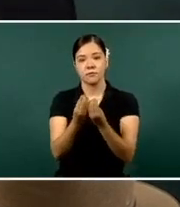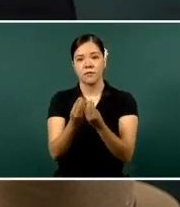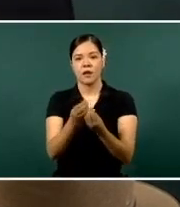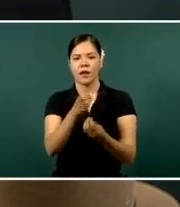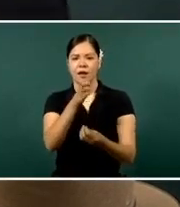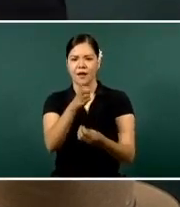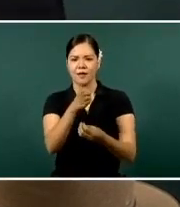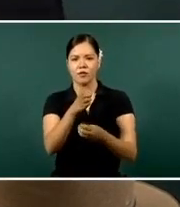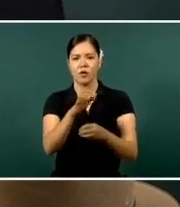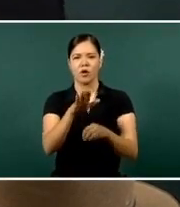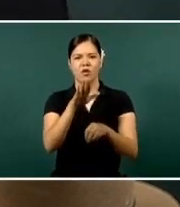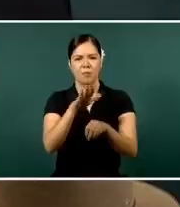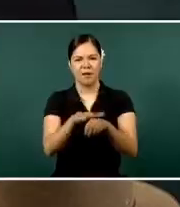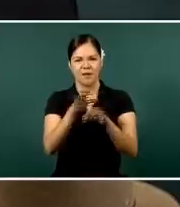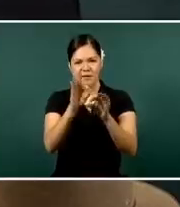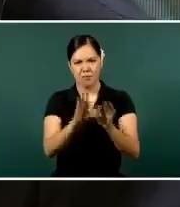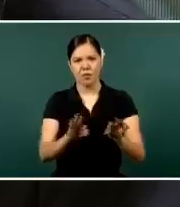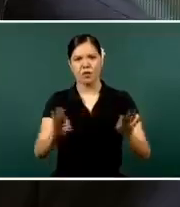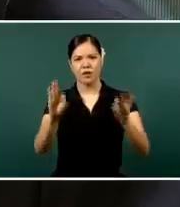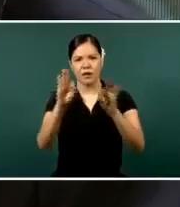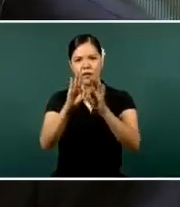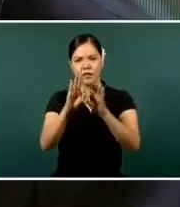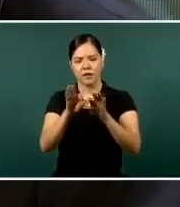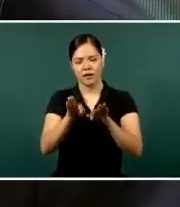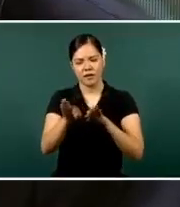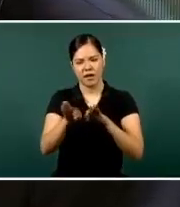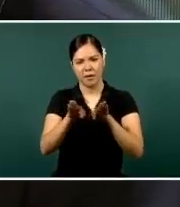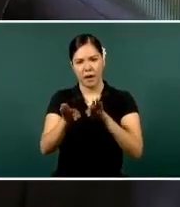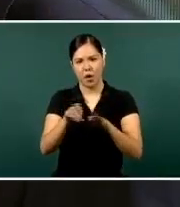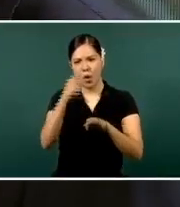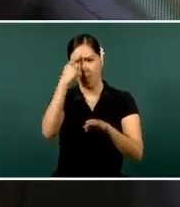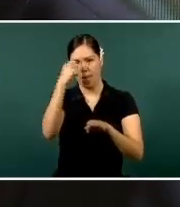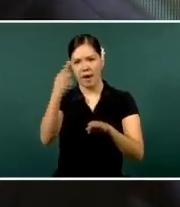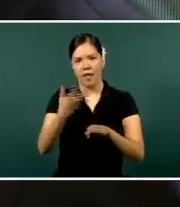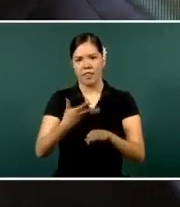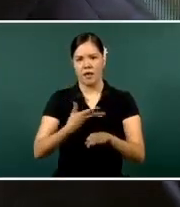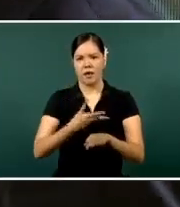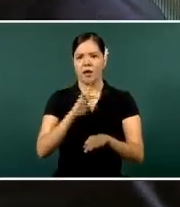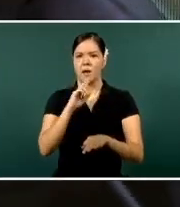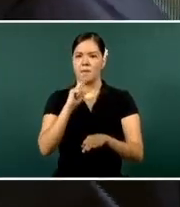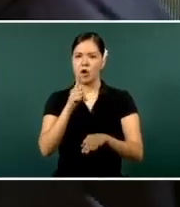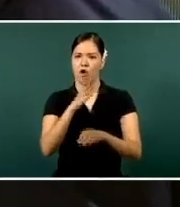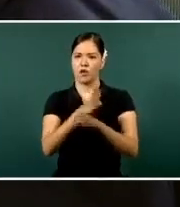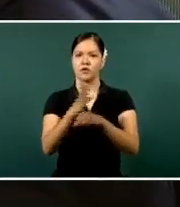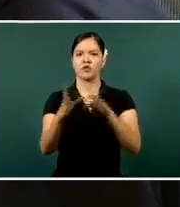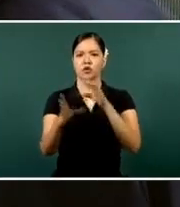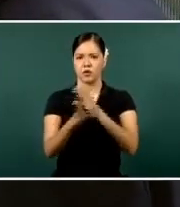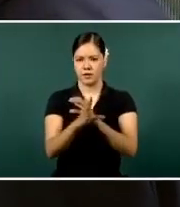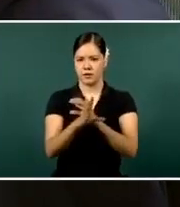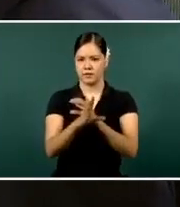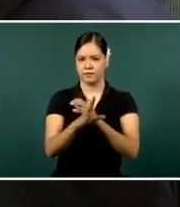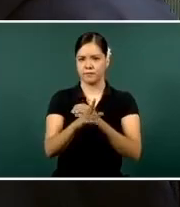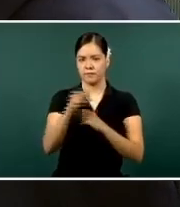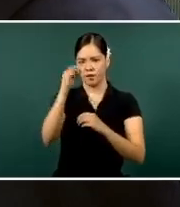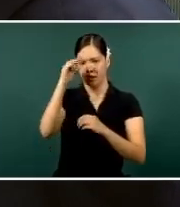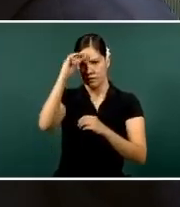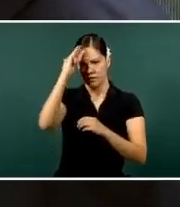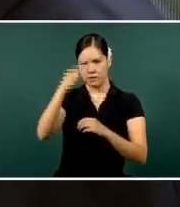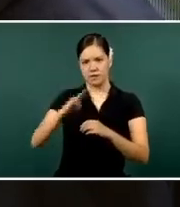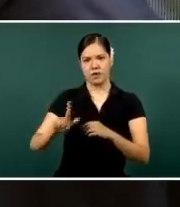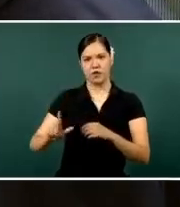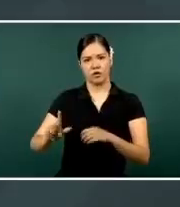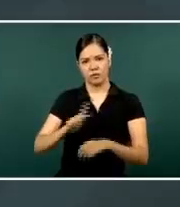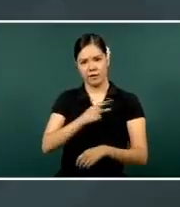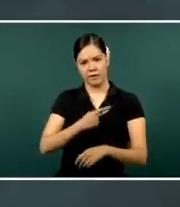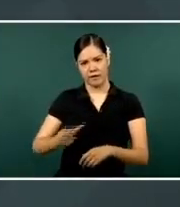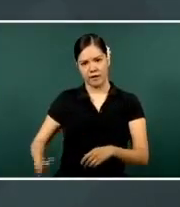nos llevará a que podamos dar mejores resultados. Decirle, señor presidente, que en Durango estamos